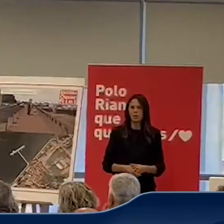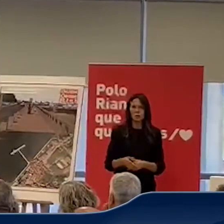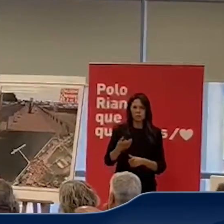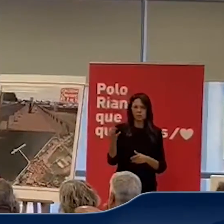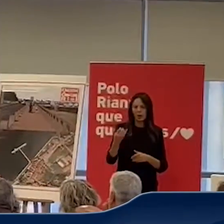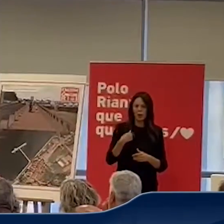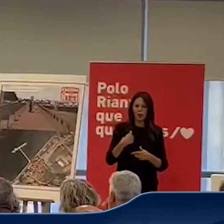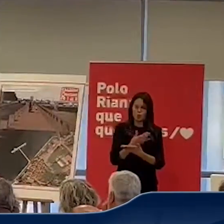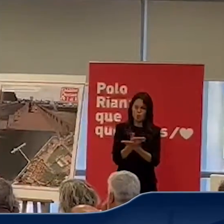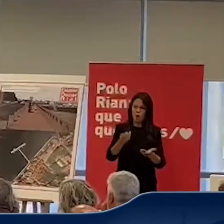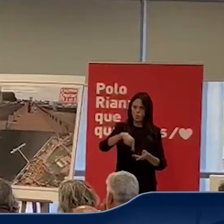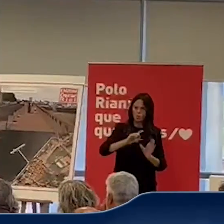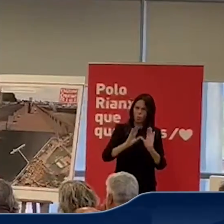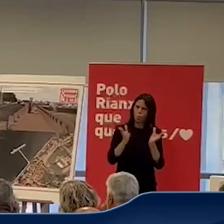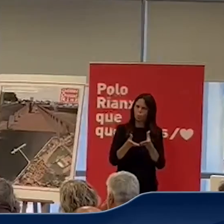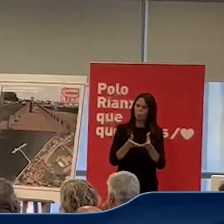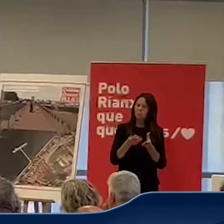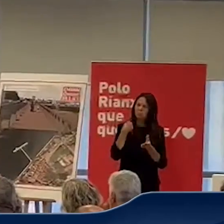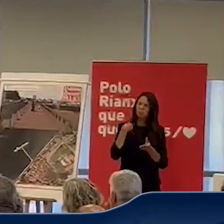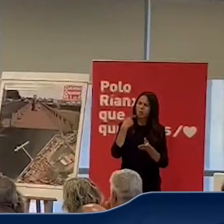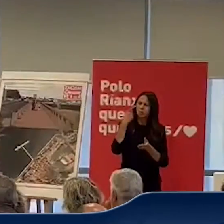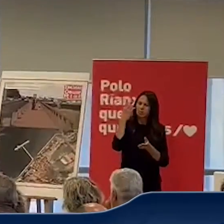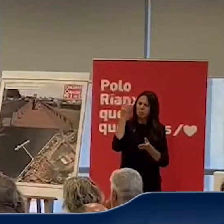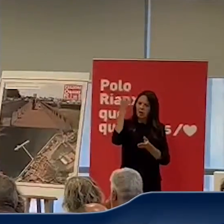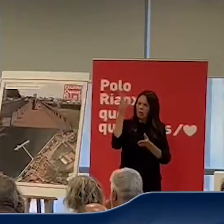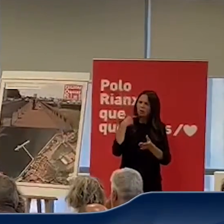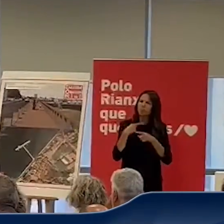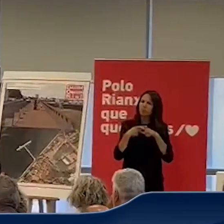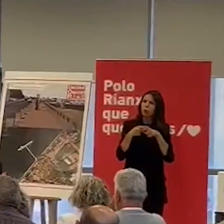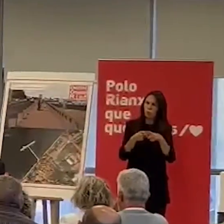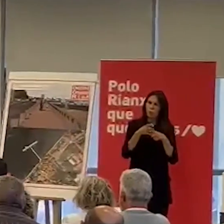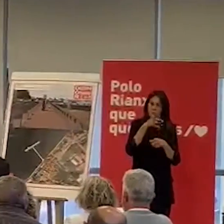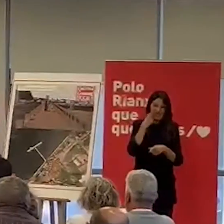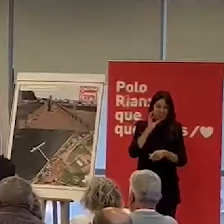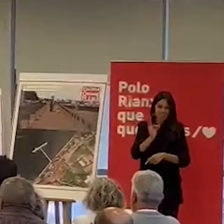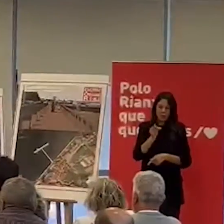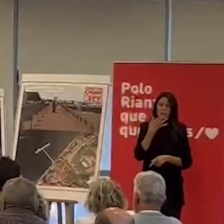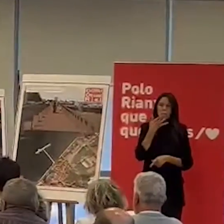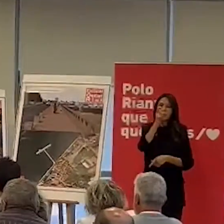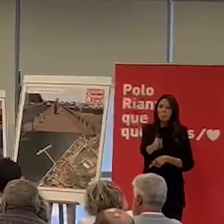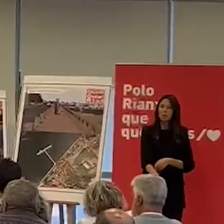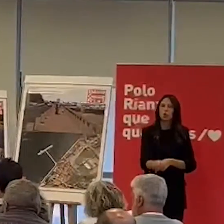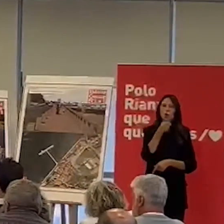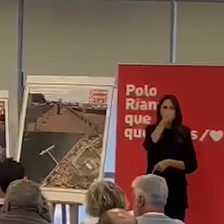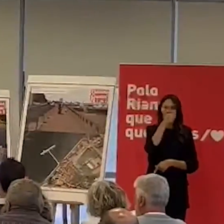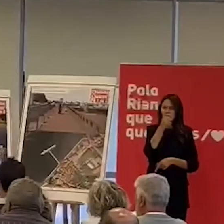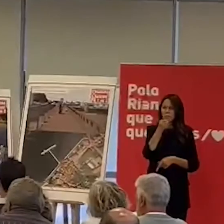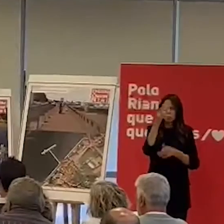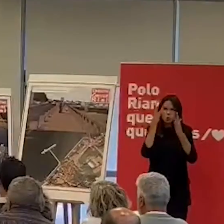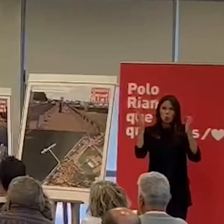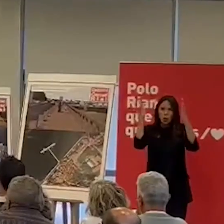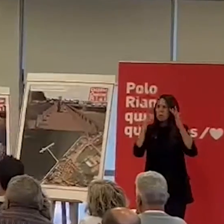nosas ideas. Eu comparto esa idea, sobre todo porque cando se confía nun socialista que soña, porque todos